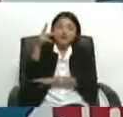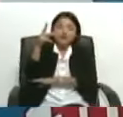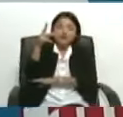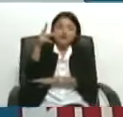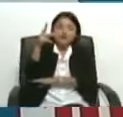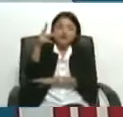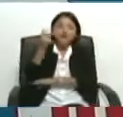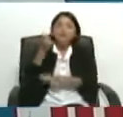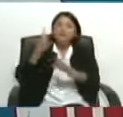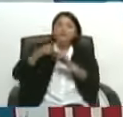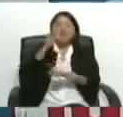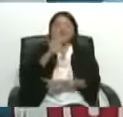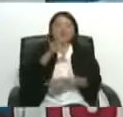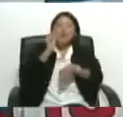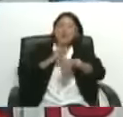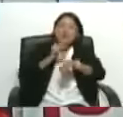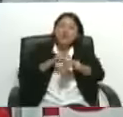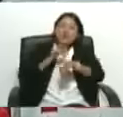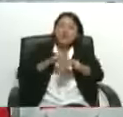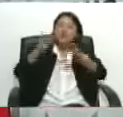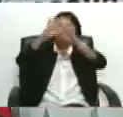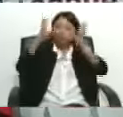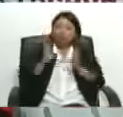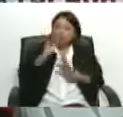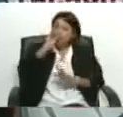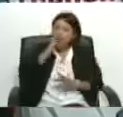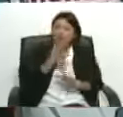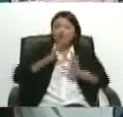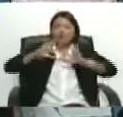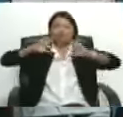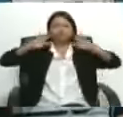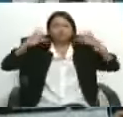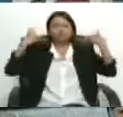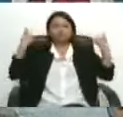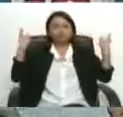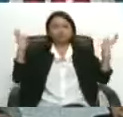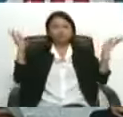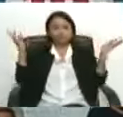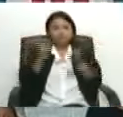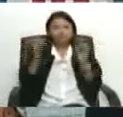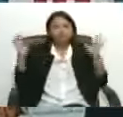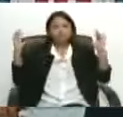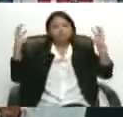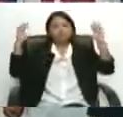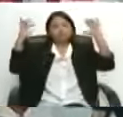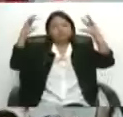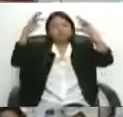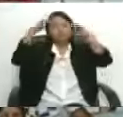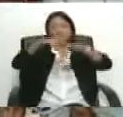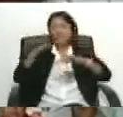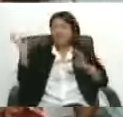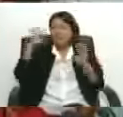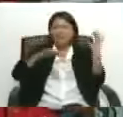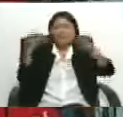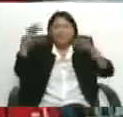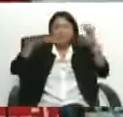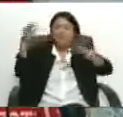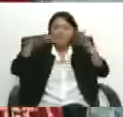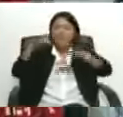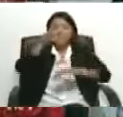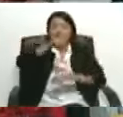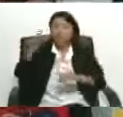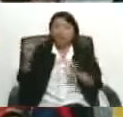Y en 5 minutos el Palacio de Miraflores estaba rodeado de pueblo. Y aparecían por todos lados hombres y